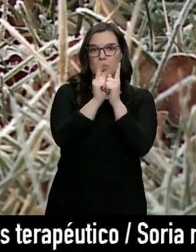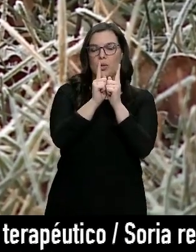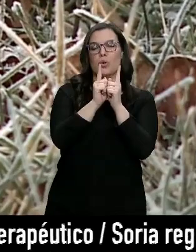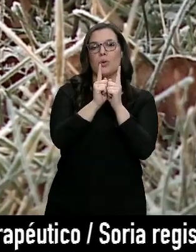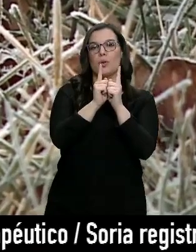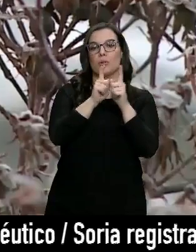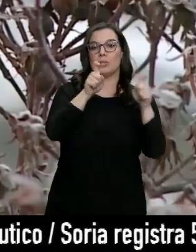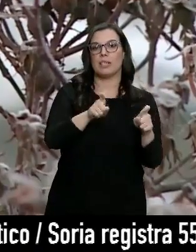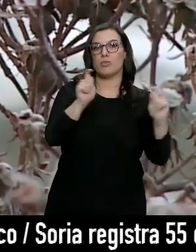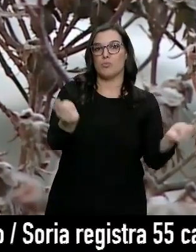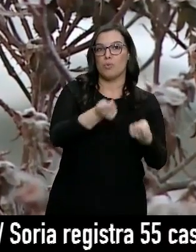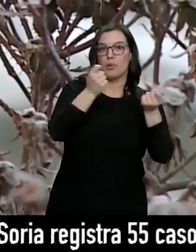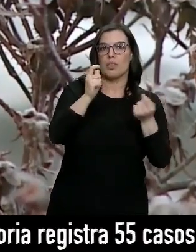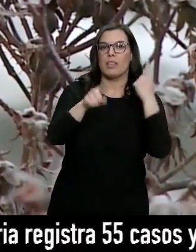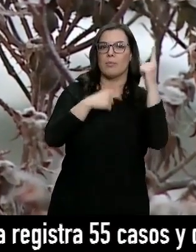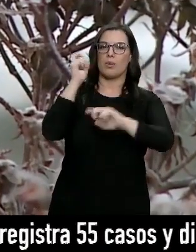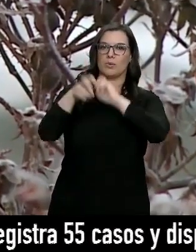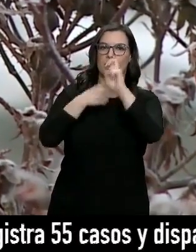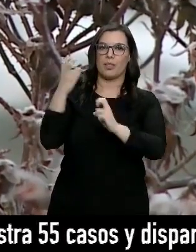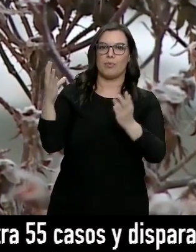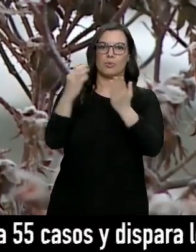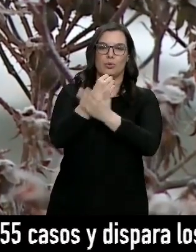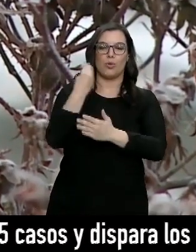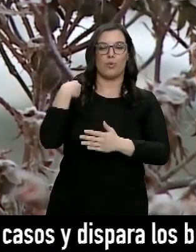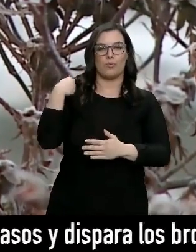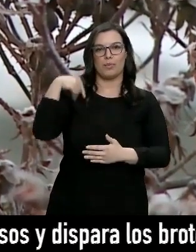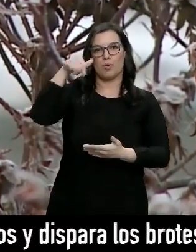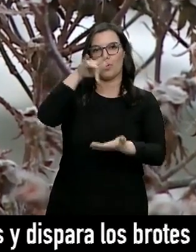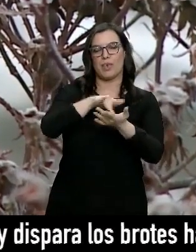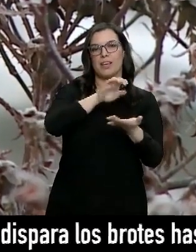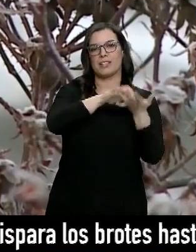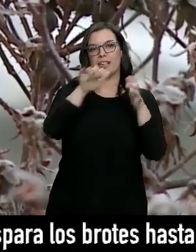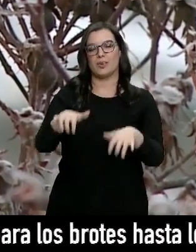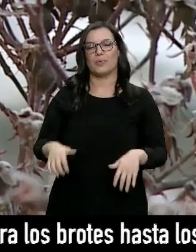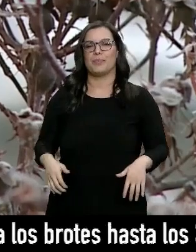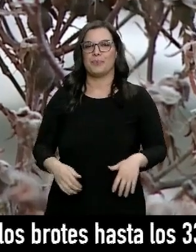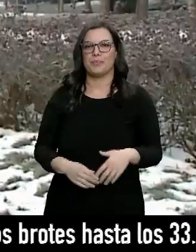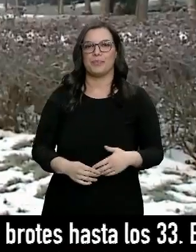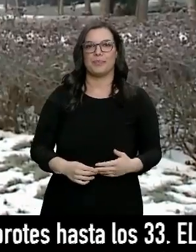una pausa para la publicidad con toda la actualidad que nos deja este día en Castilla y León.